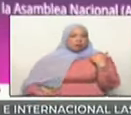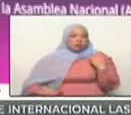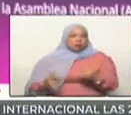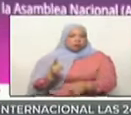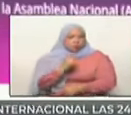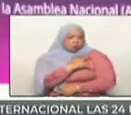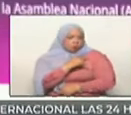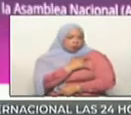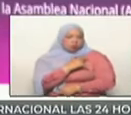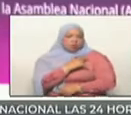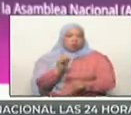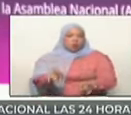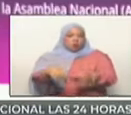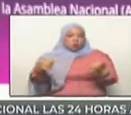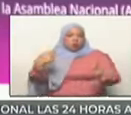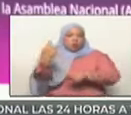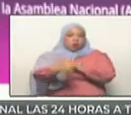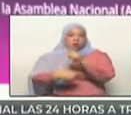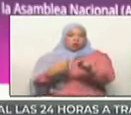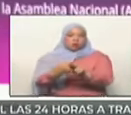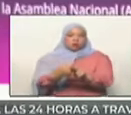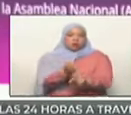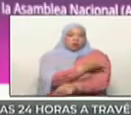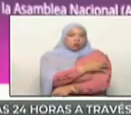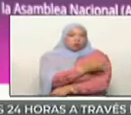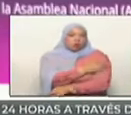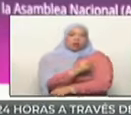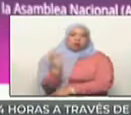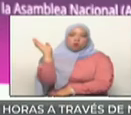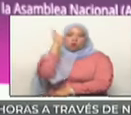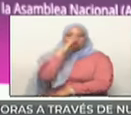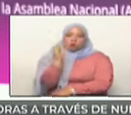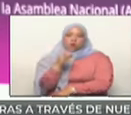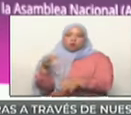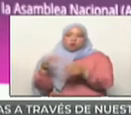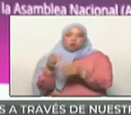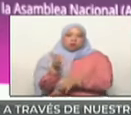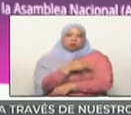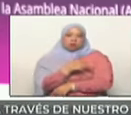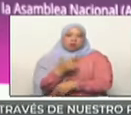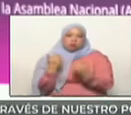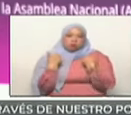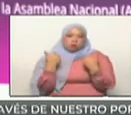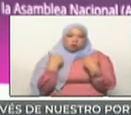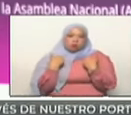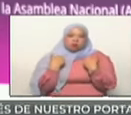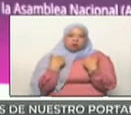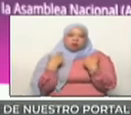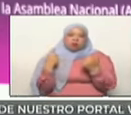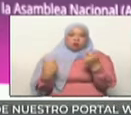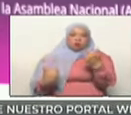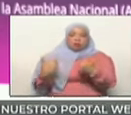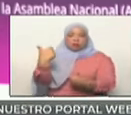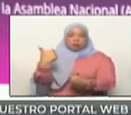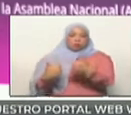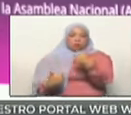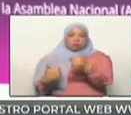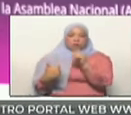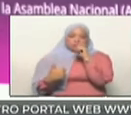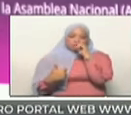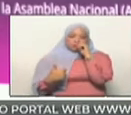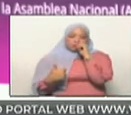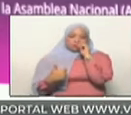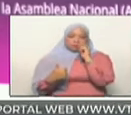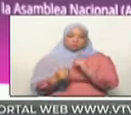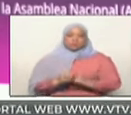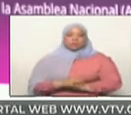titular del Universal, la derecha vence en las municipales de Brasil, partido de Lula sufre debacle. El candidato del PT, Evandro